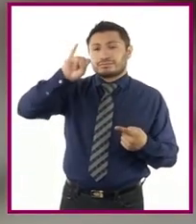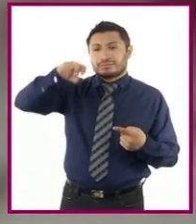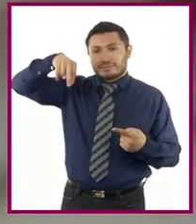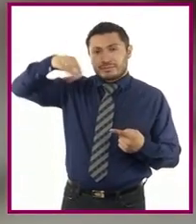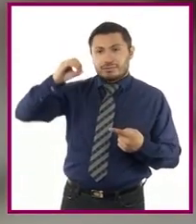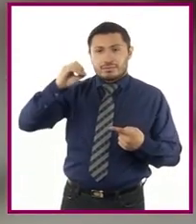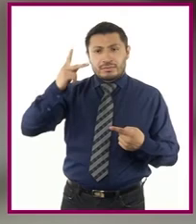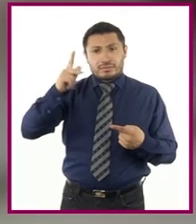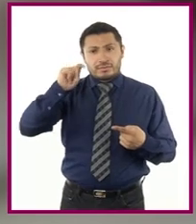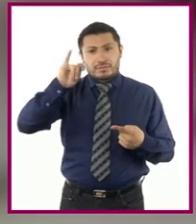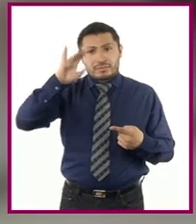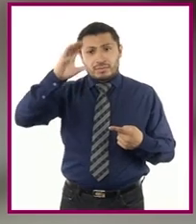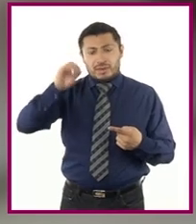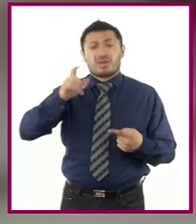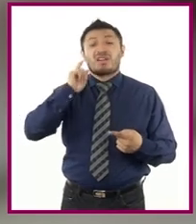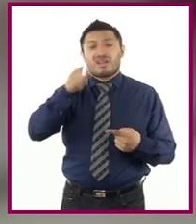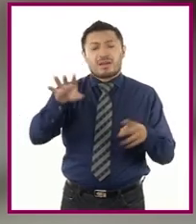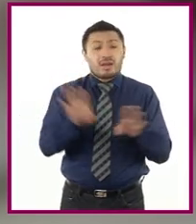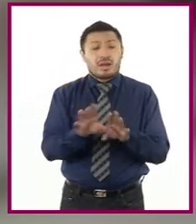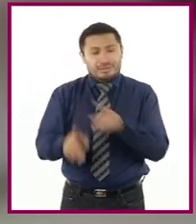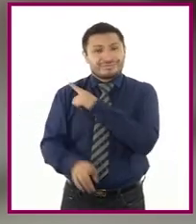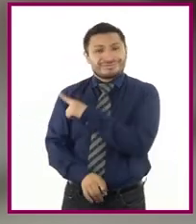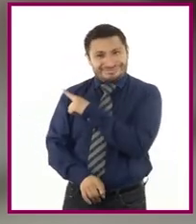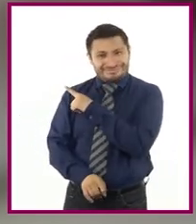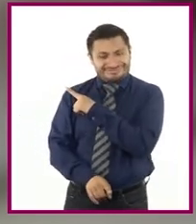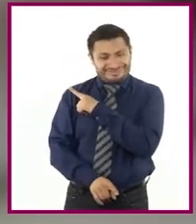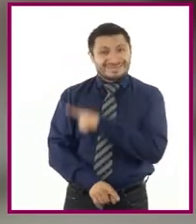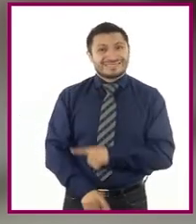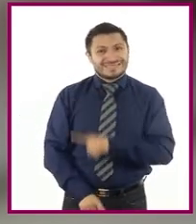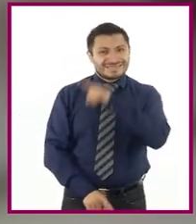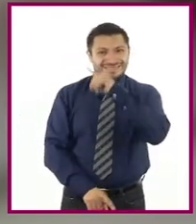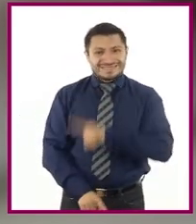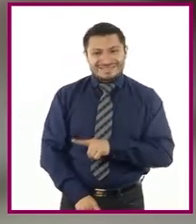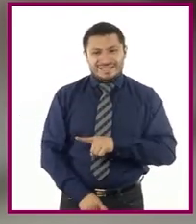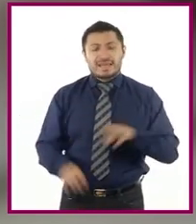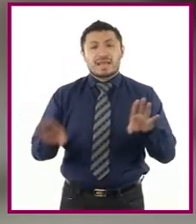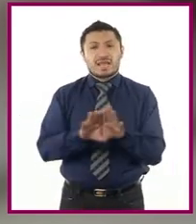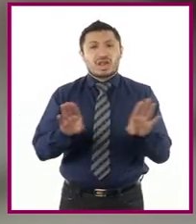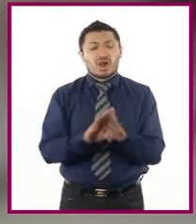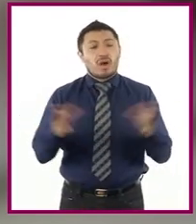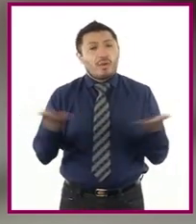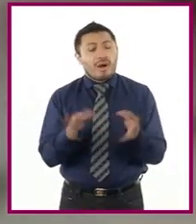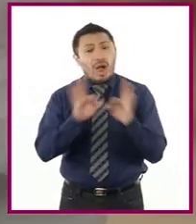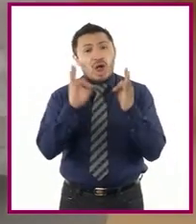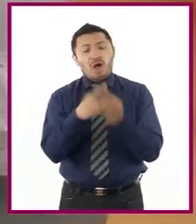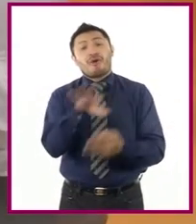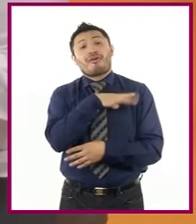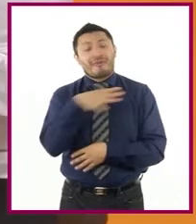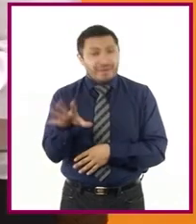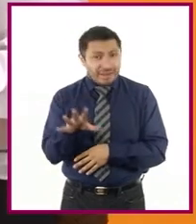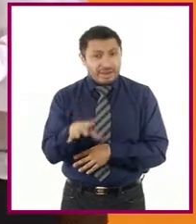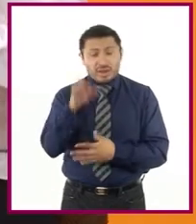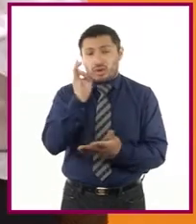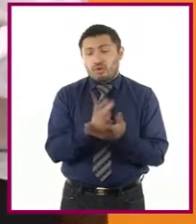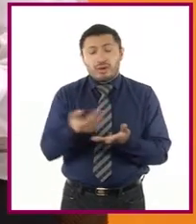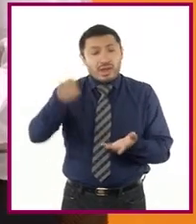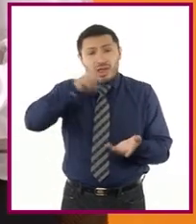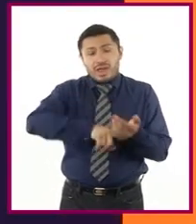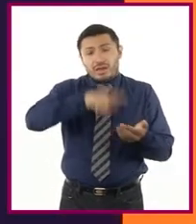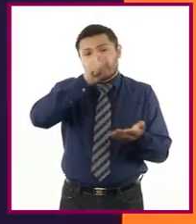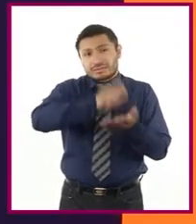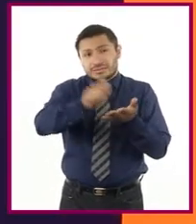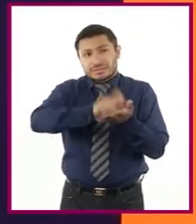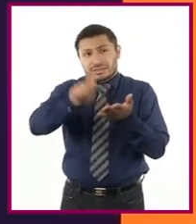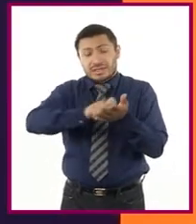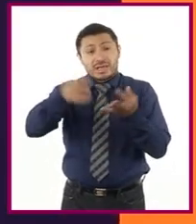se representa cómo se llevará a cabo el proceso de manera general. Solo incluye las operaciones